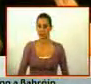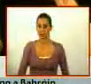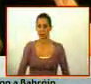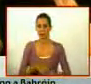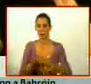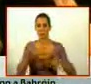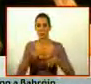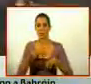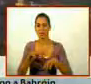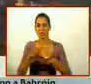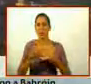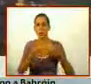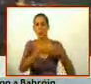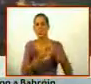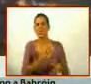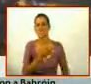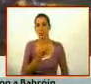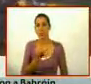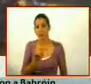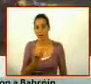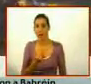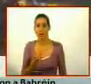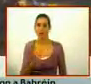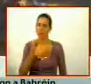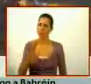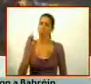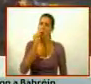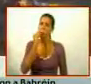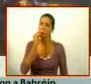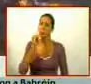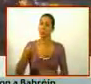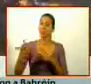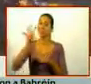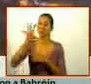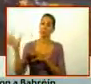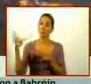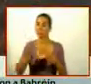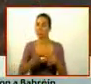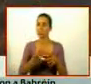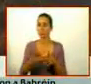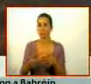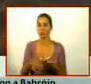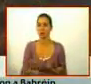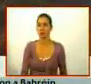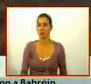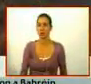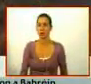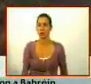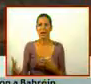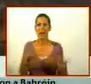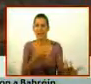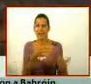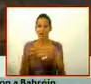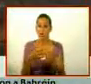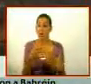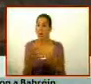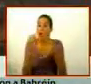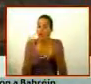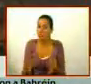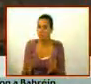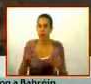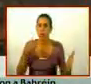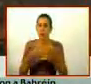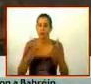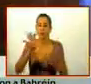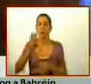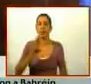mayoría chiita denunció la ocupación extranjera y advirtió a los gobernantes de la región y del país por lanzar una guerra no declarada contra el pueblo